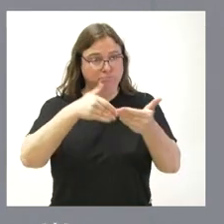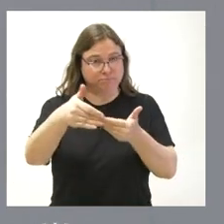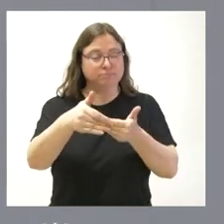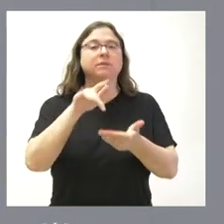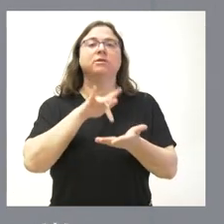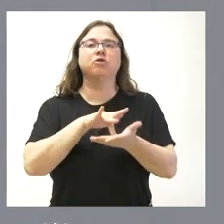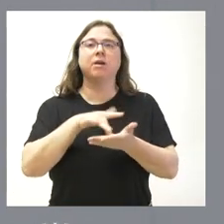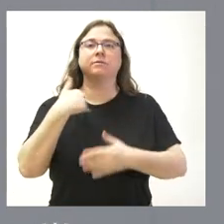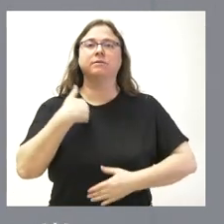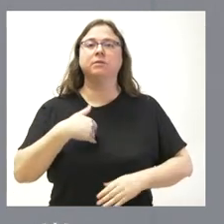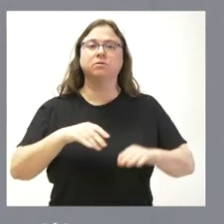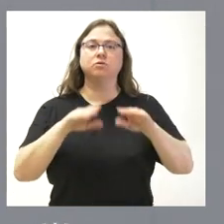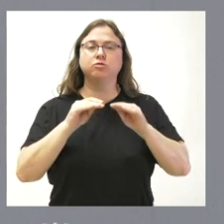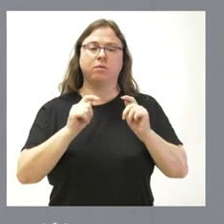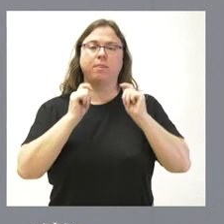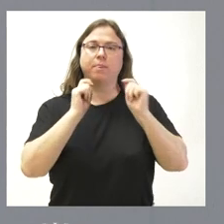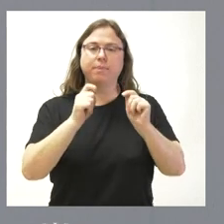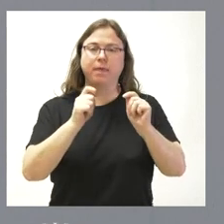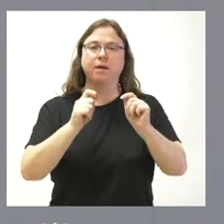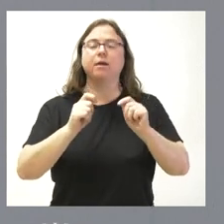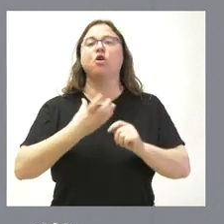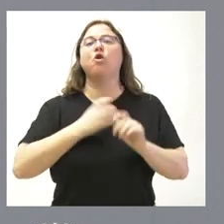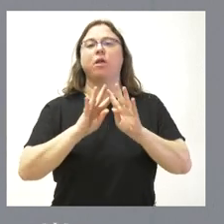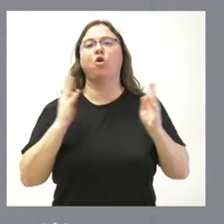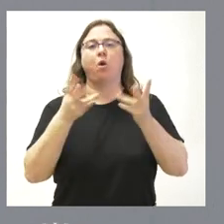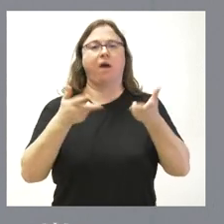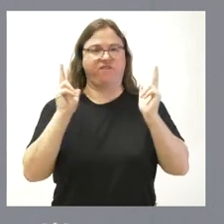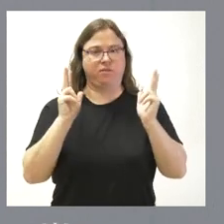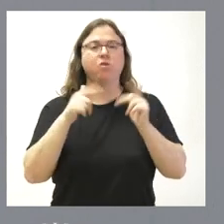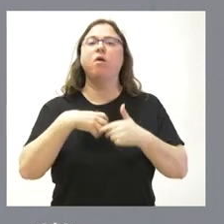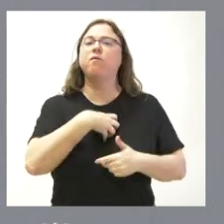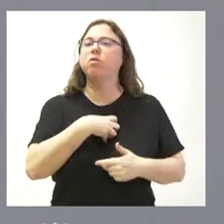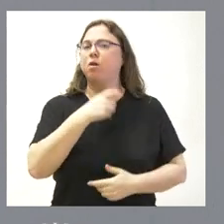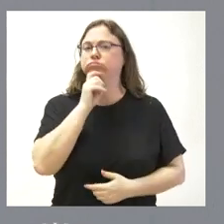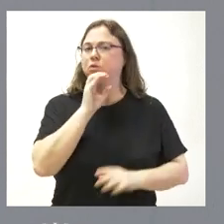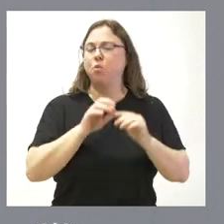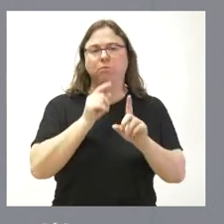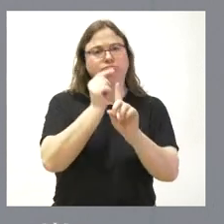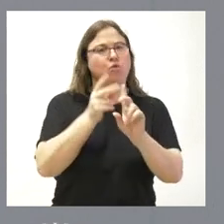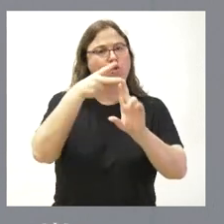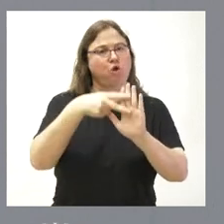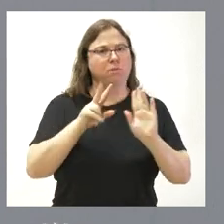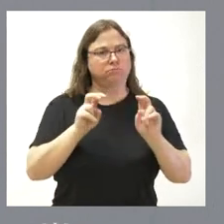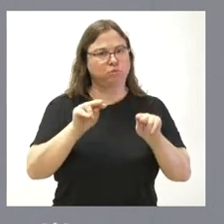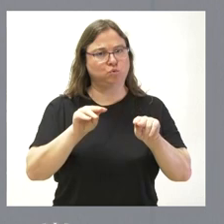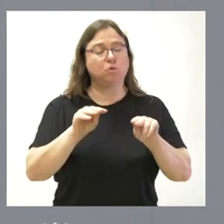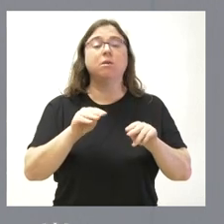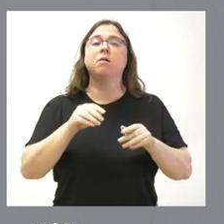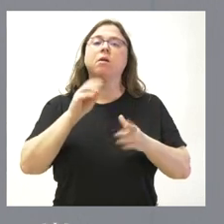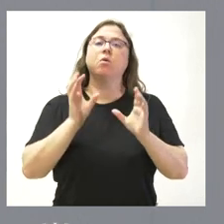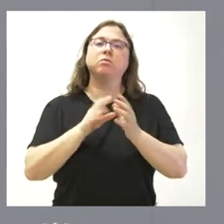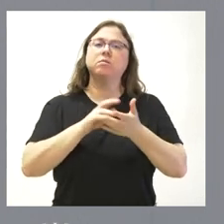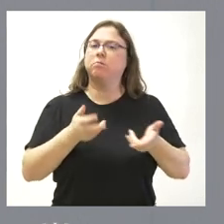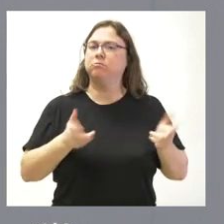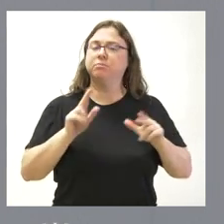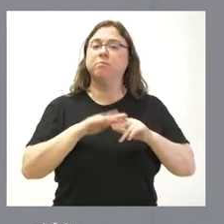lugar esta consideración como consejo abierto y su funcionamiento como tal régimen la autorización de la junta es el último paso para